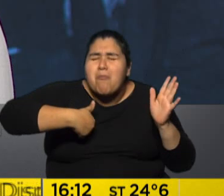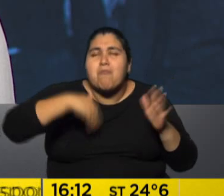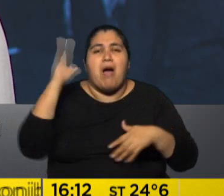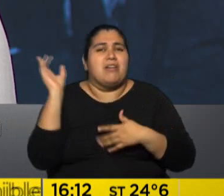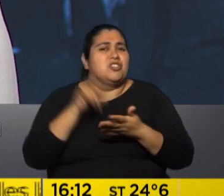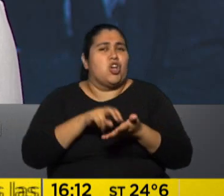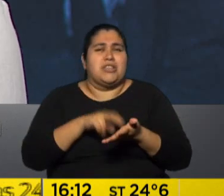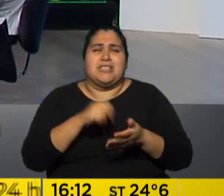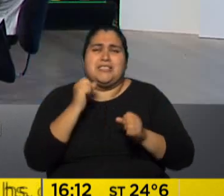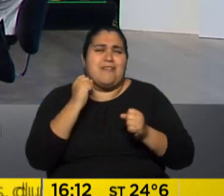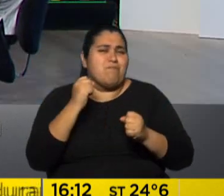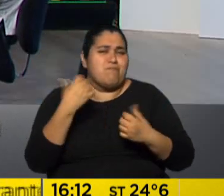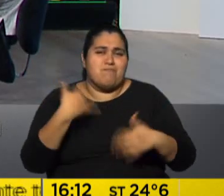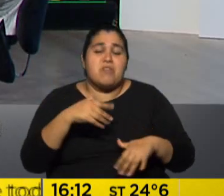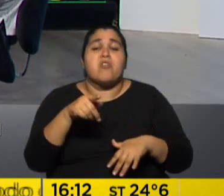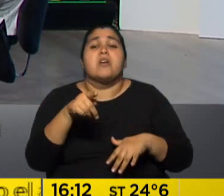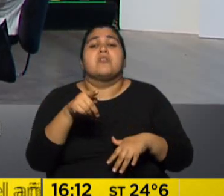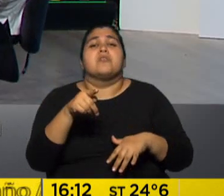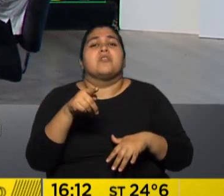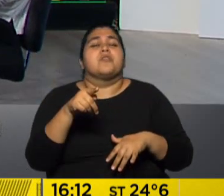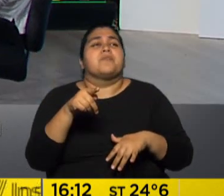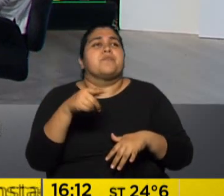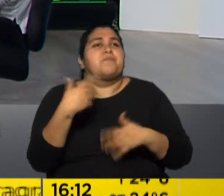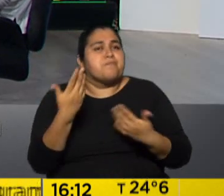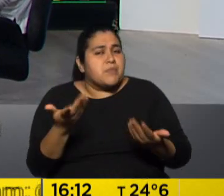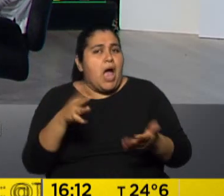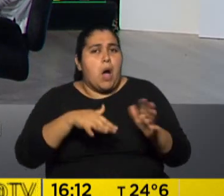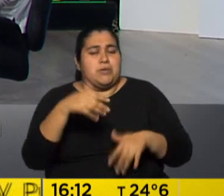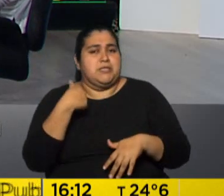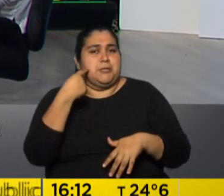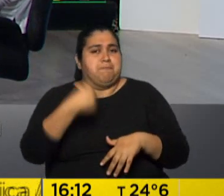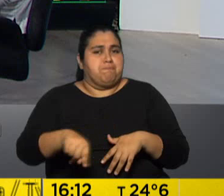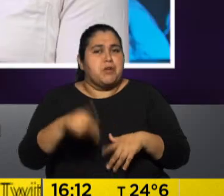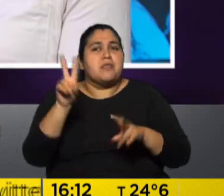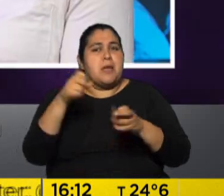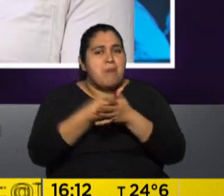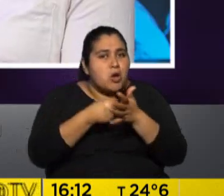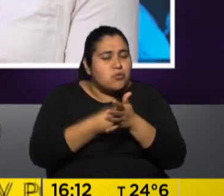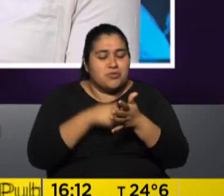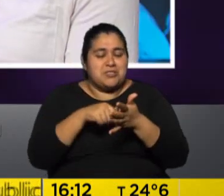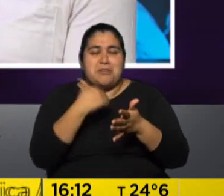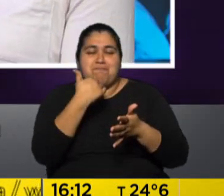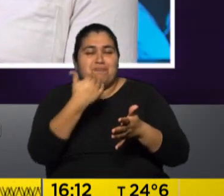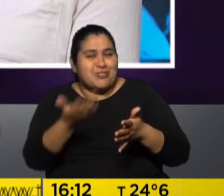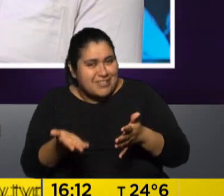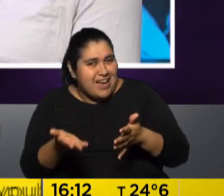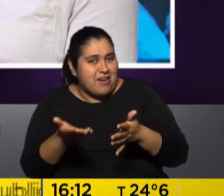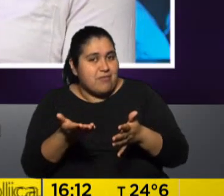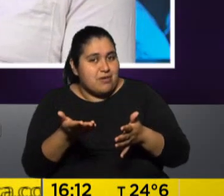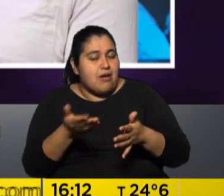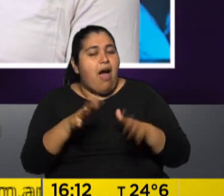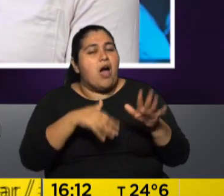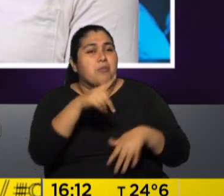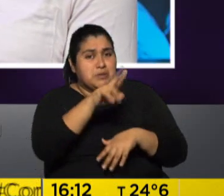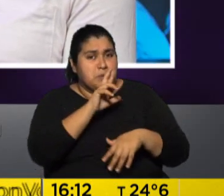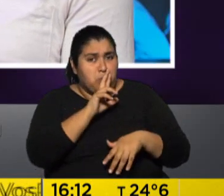suceda, porque, como digo, a veces no se conoce el esfuerzo y a veces eso se cree que la mujer puede jugar a la